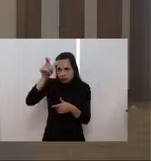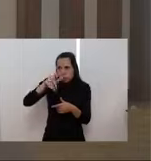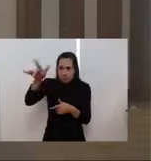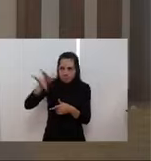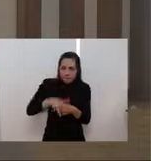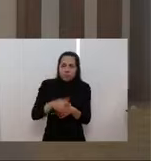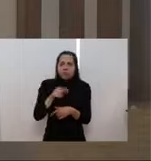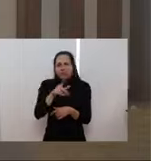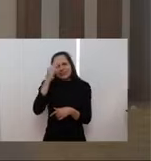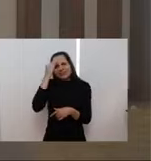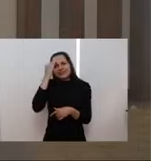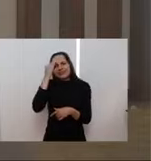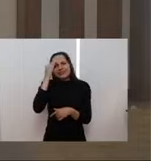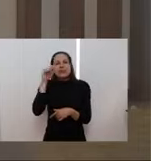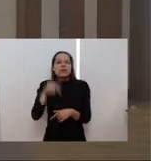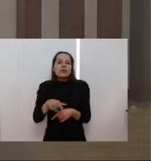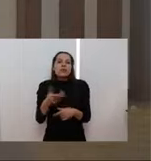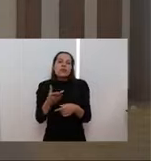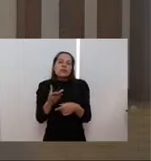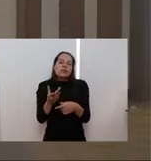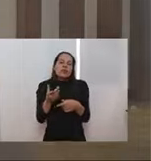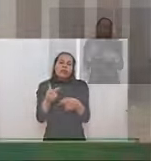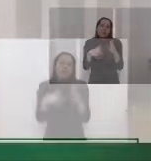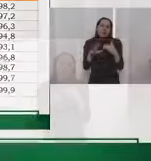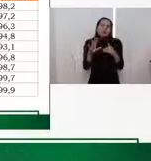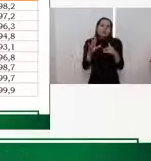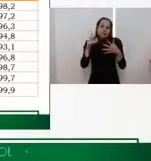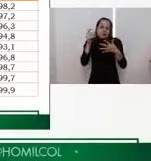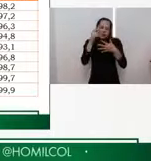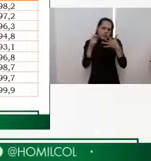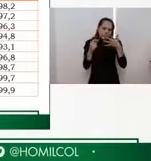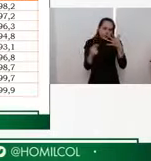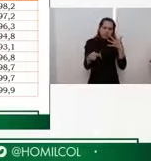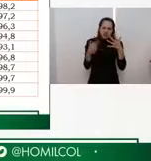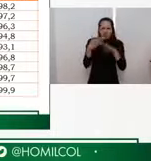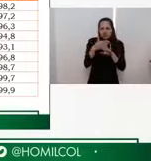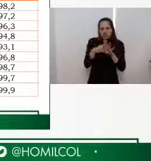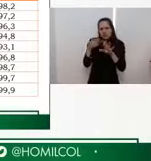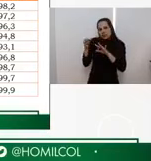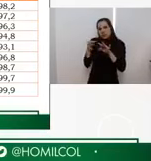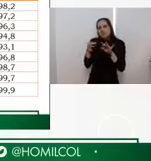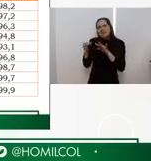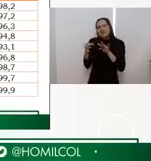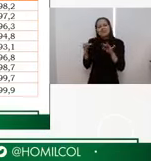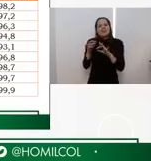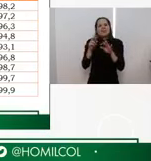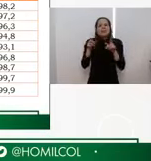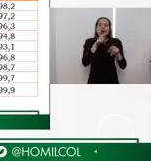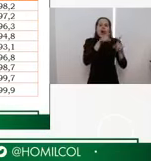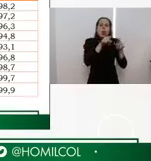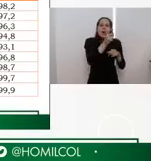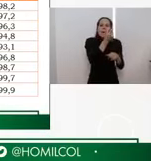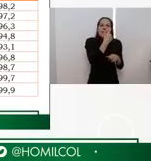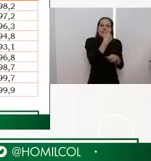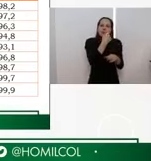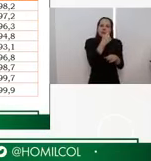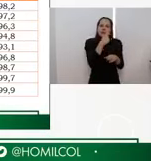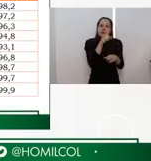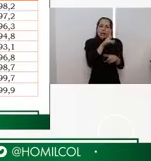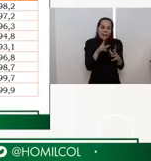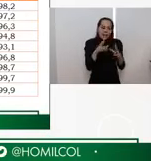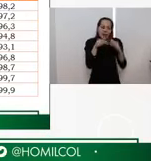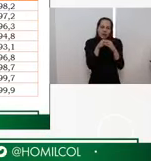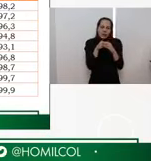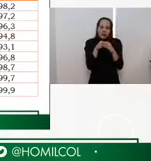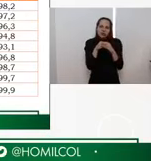en la alimentación por las condiciones que ya les explicaba y en medicamentos por algunas dificultades mientras hicimos la adaptación